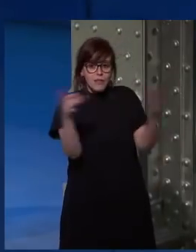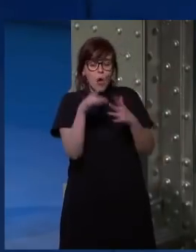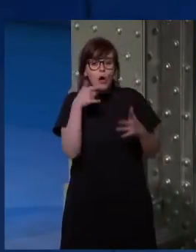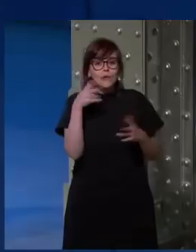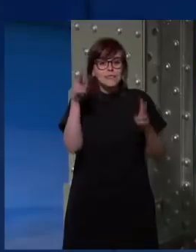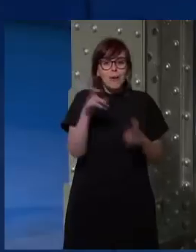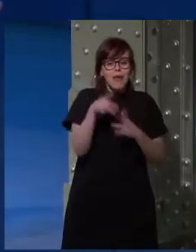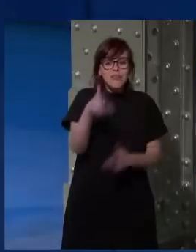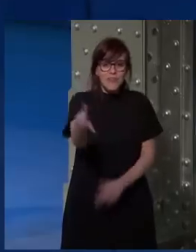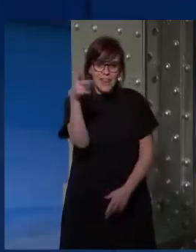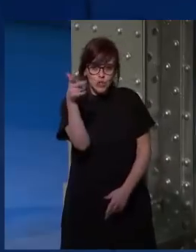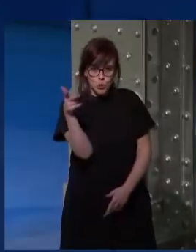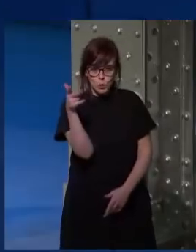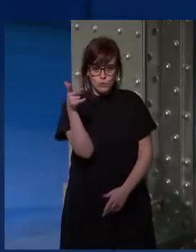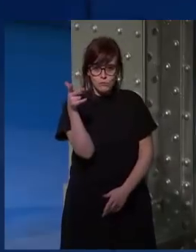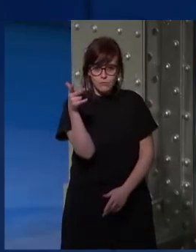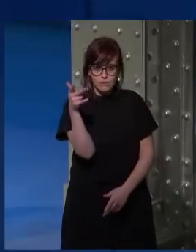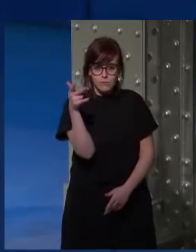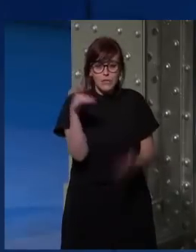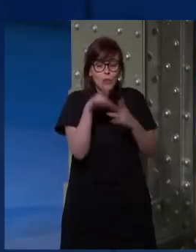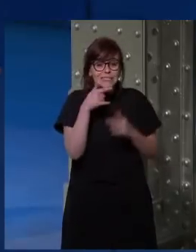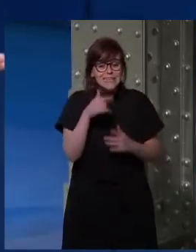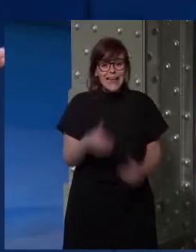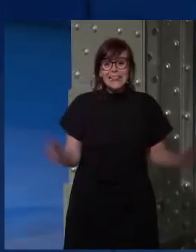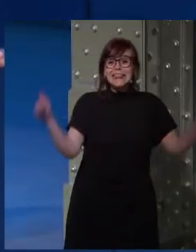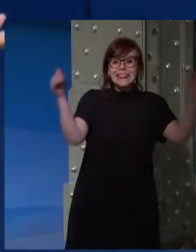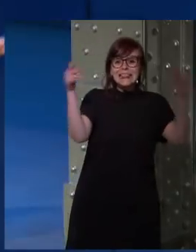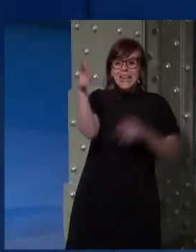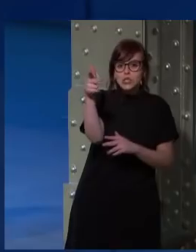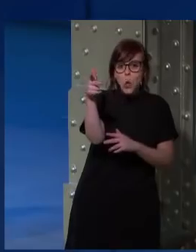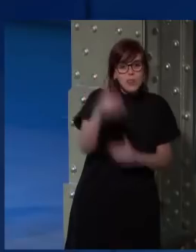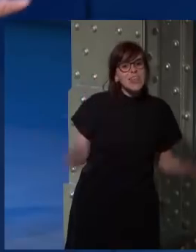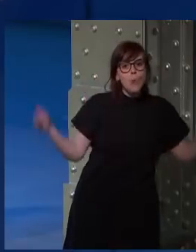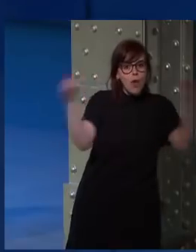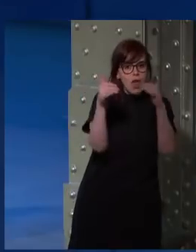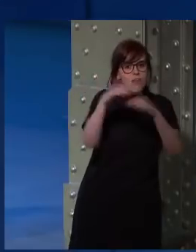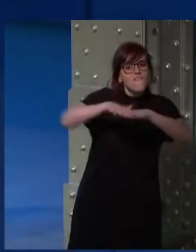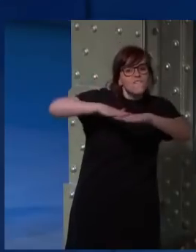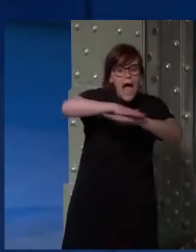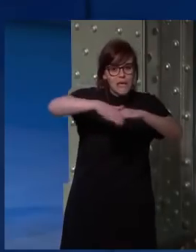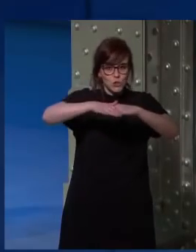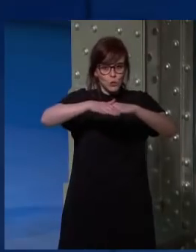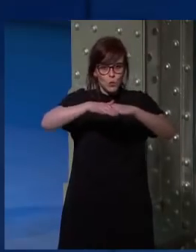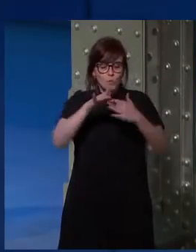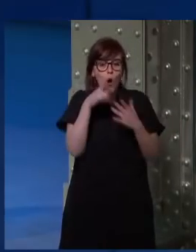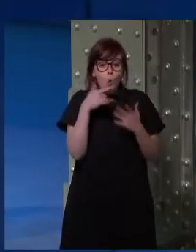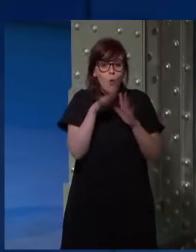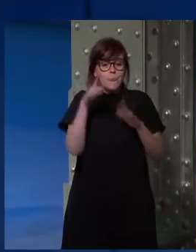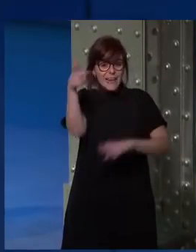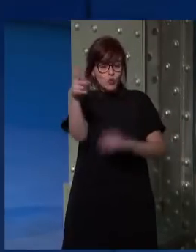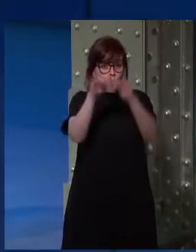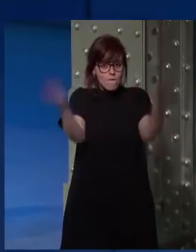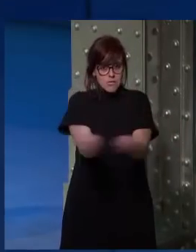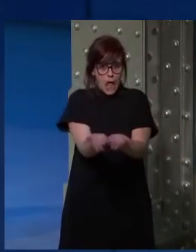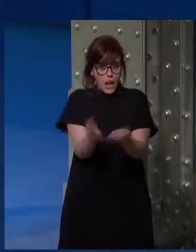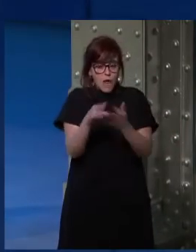derecho humano, porque el derecho de la igualdad es un derecho humano, o sea, es un derecho humano básico, universal, como, en fin, el derecho a la